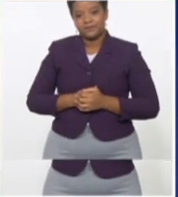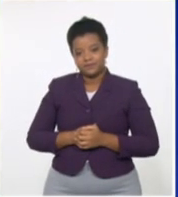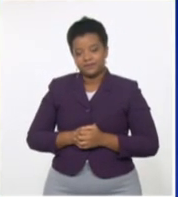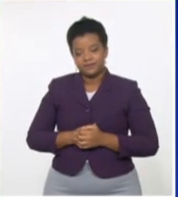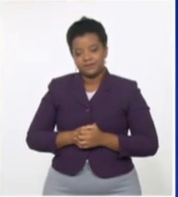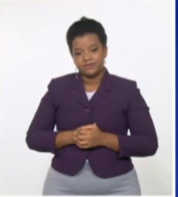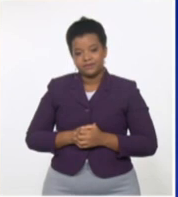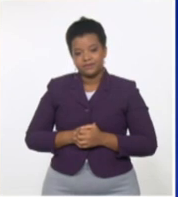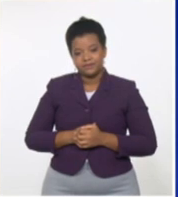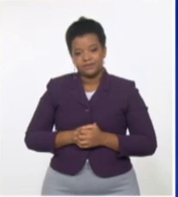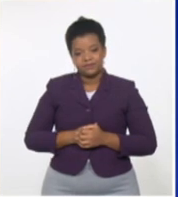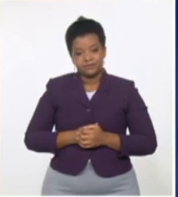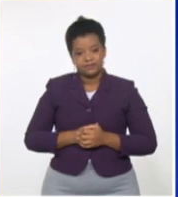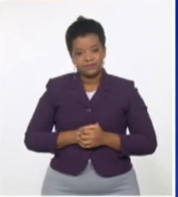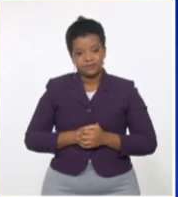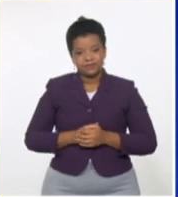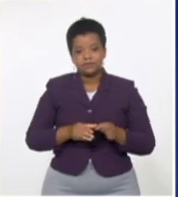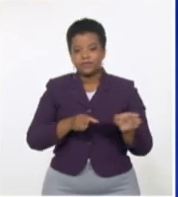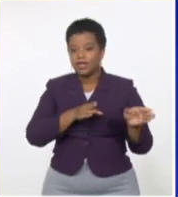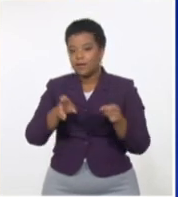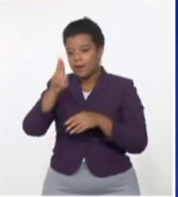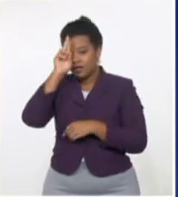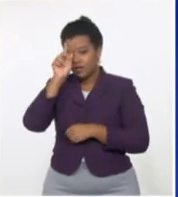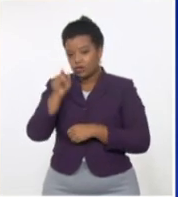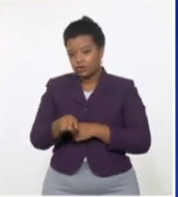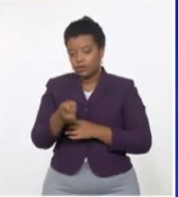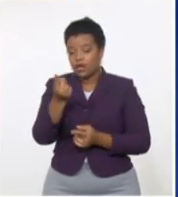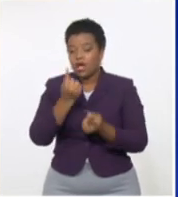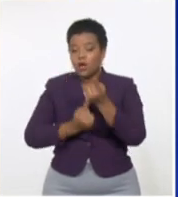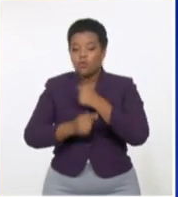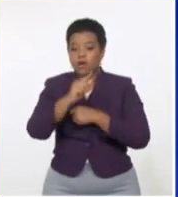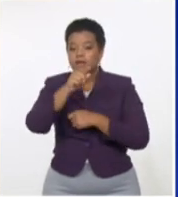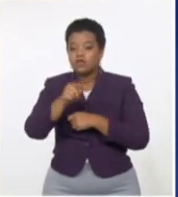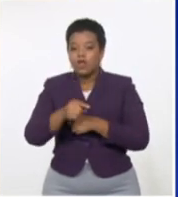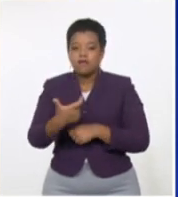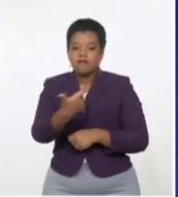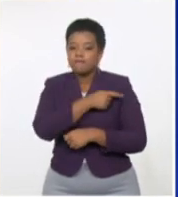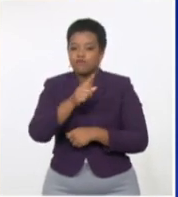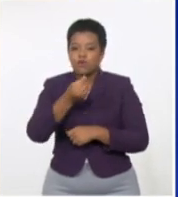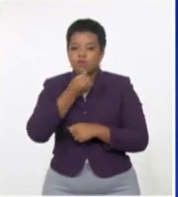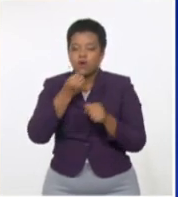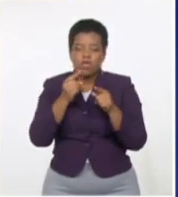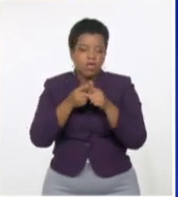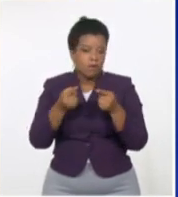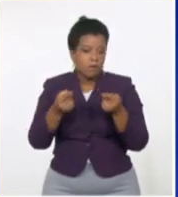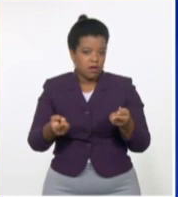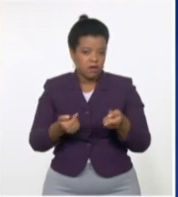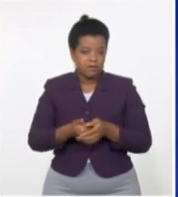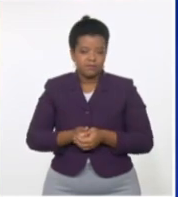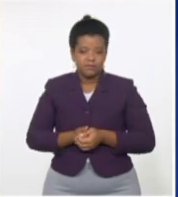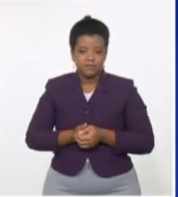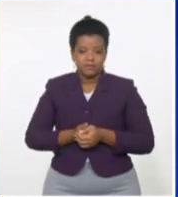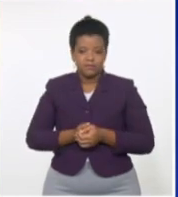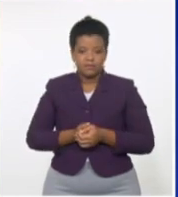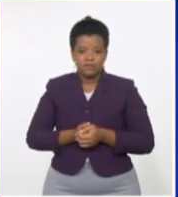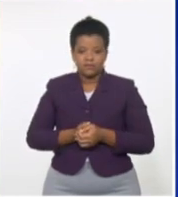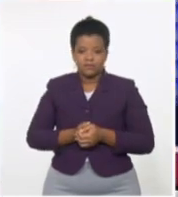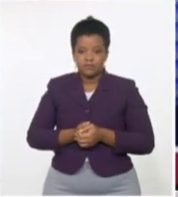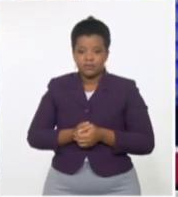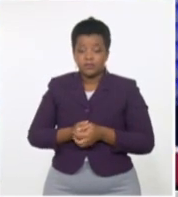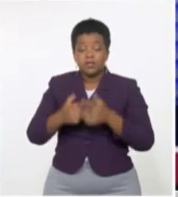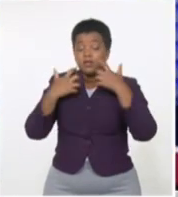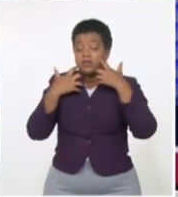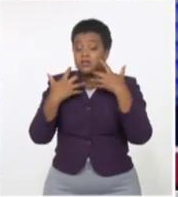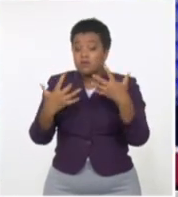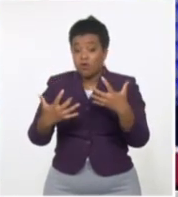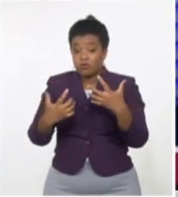exclusión de la intervención en estos grupos? Muy buena pregunta. Yo creo que es importante que los